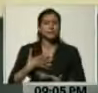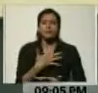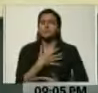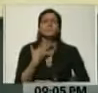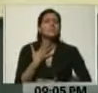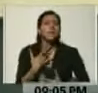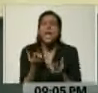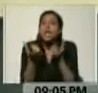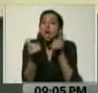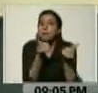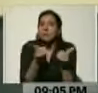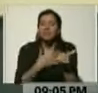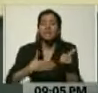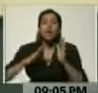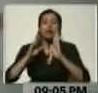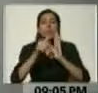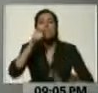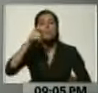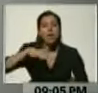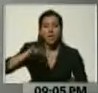para seguir saqueando al pueblo.